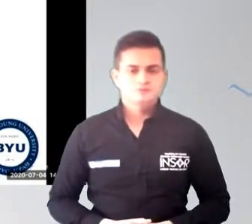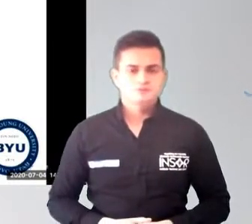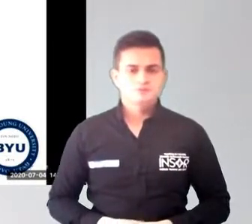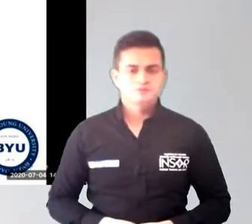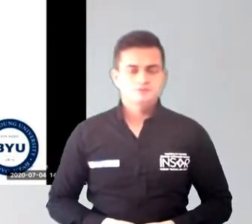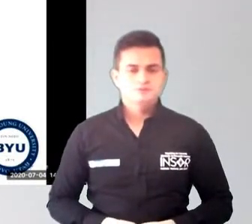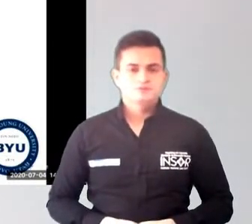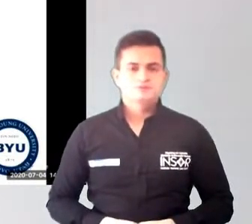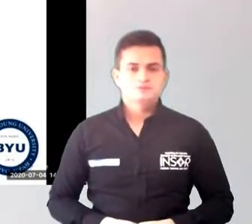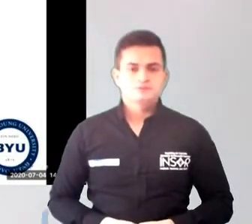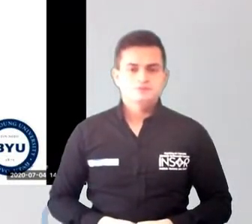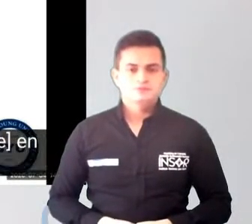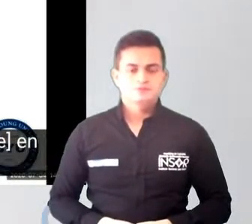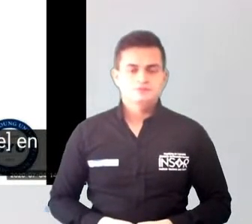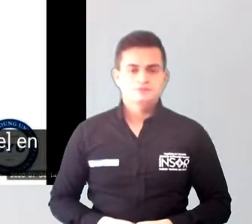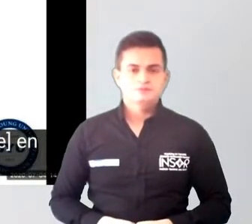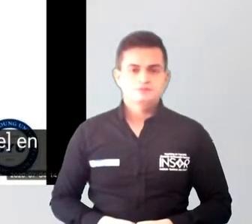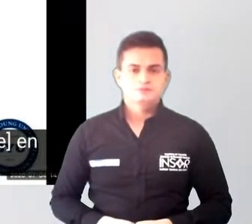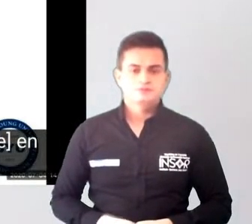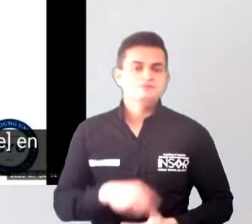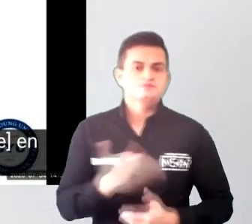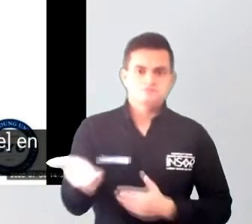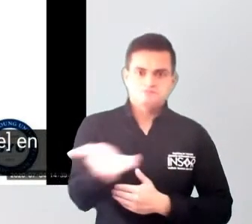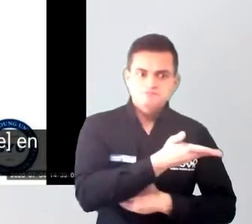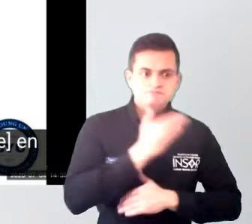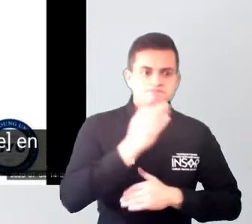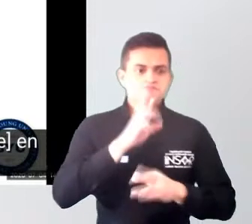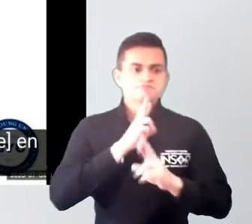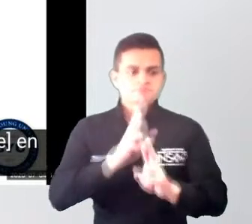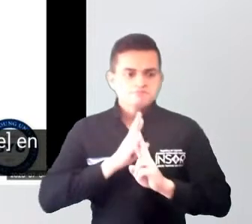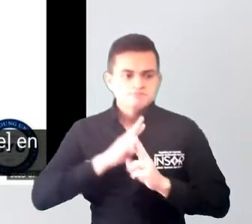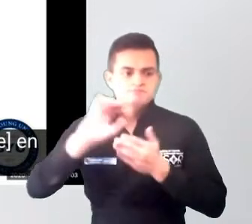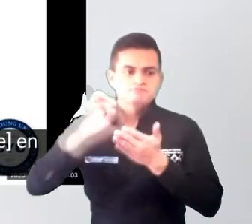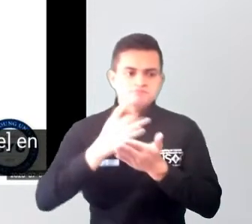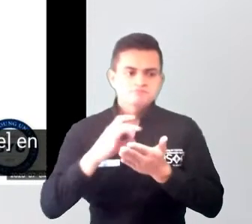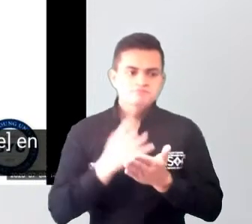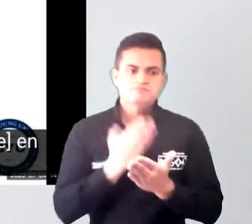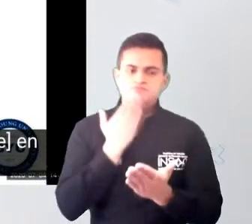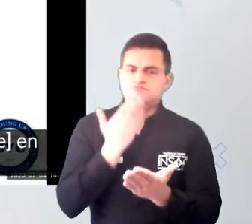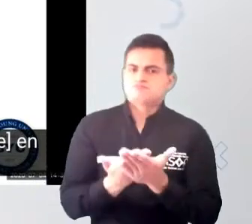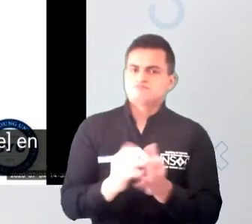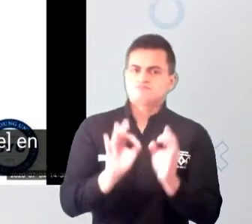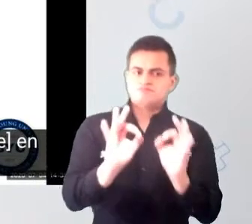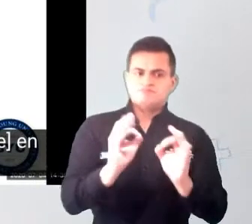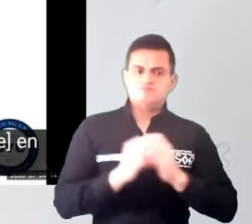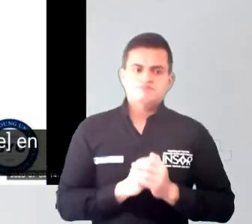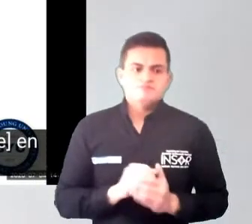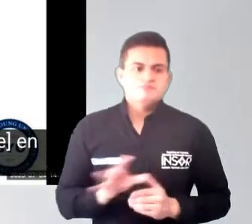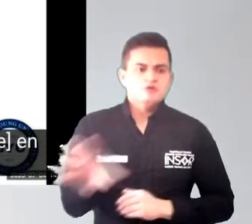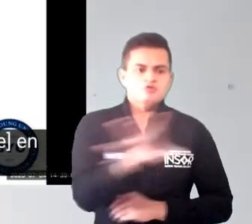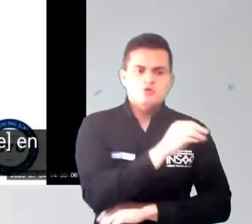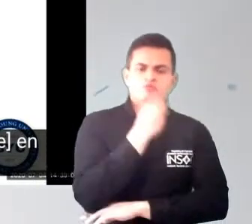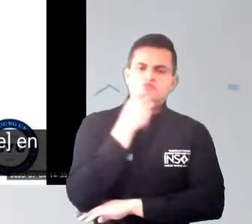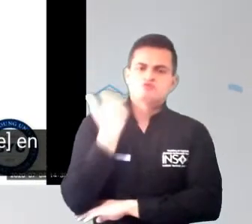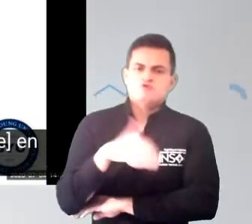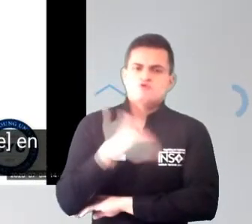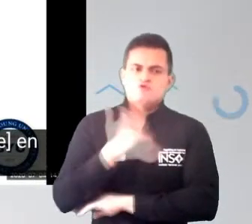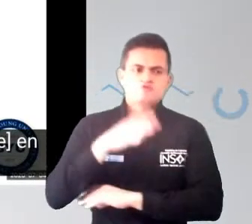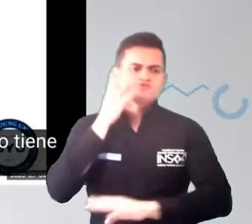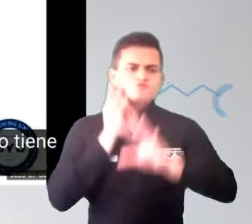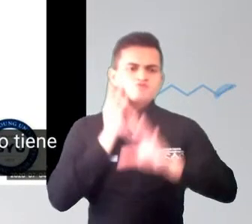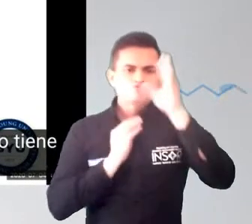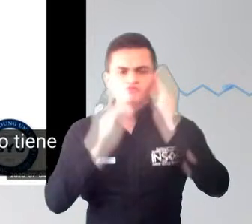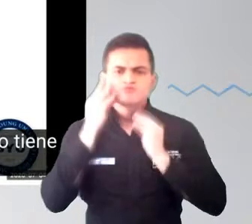Gracias por sus ideas, pensamientos sobre esto. Todos han tenido mucha experiencia con el compromiso